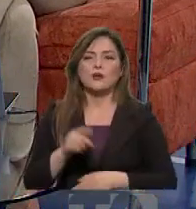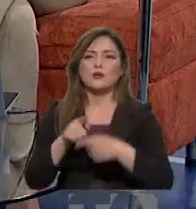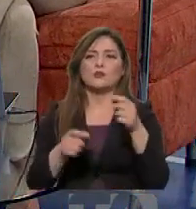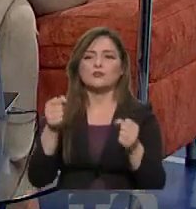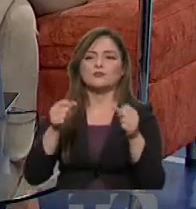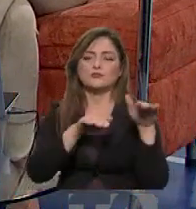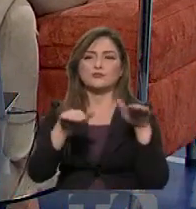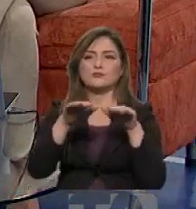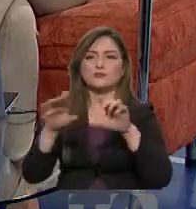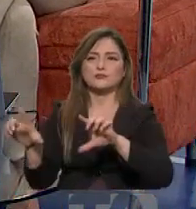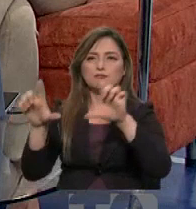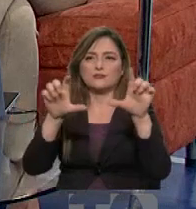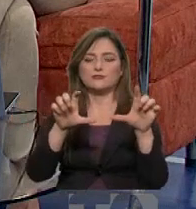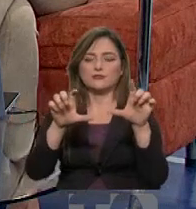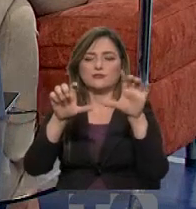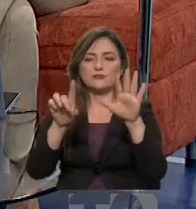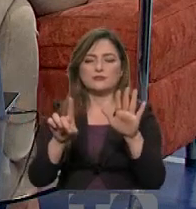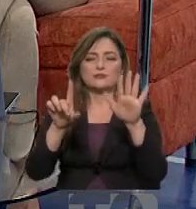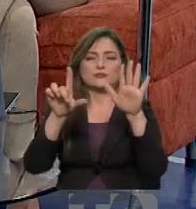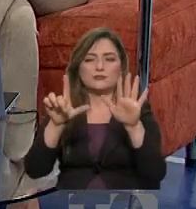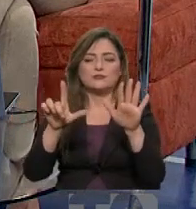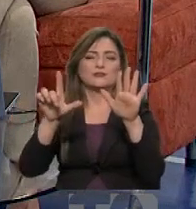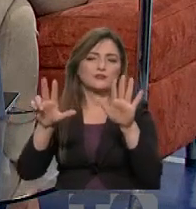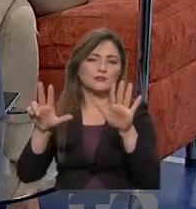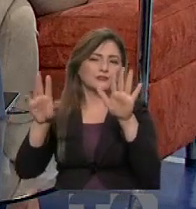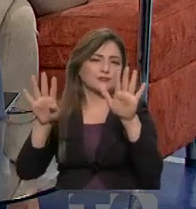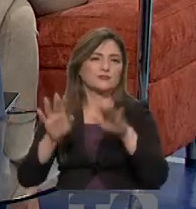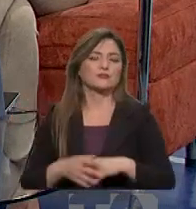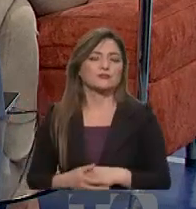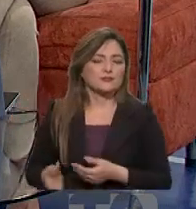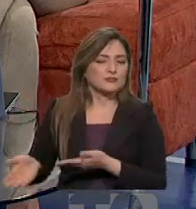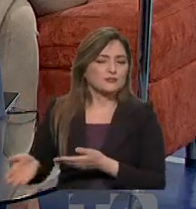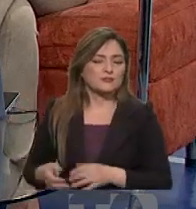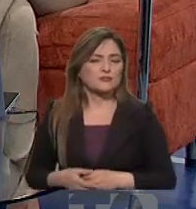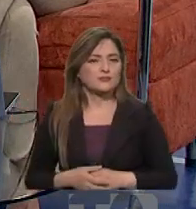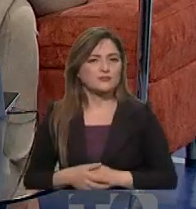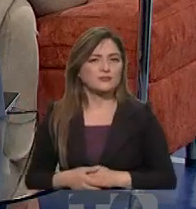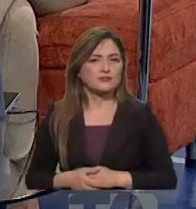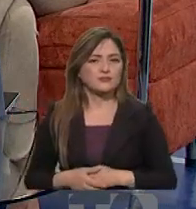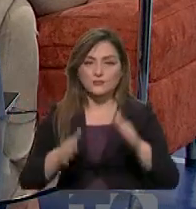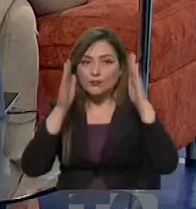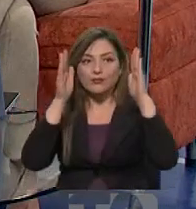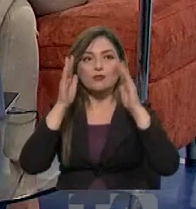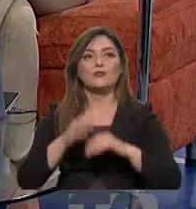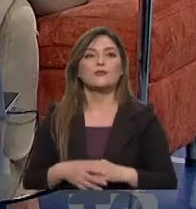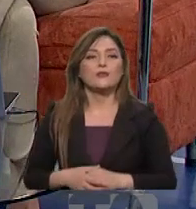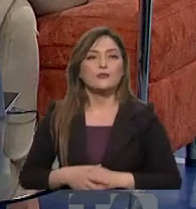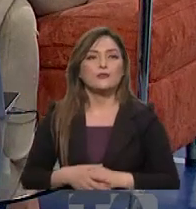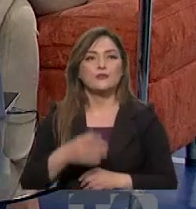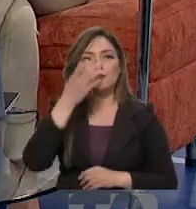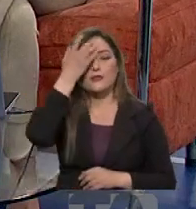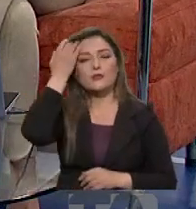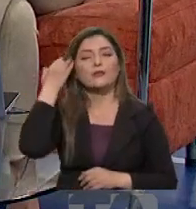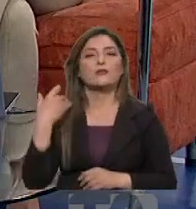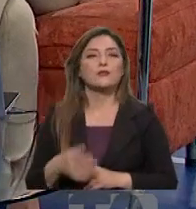circular los vehículos con placas terminadas en 6, 7, 8 y 9. Ahí tiene usted la Wincha, por favor, mucha atención con este tema. No se olvide